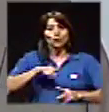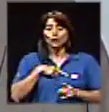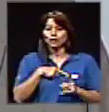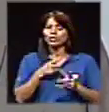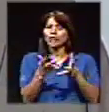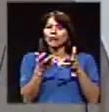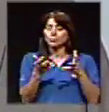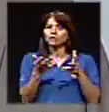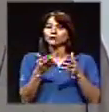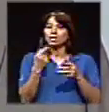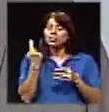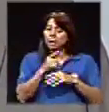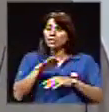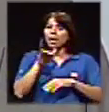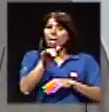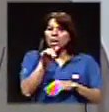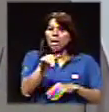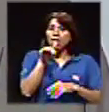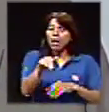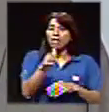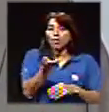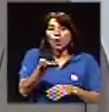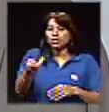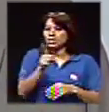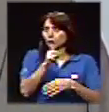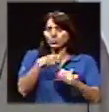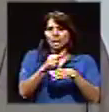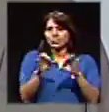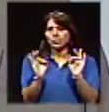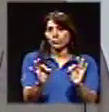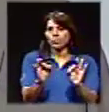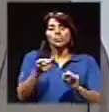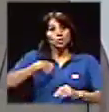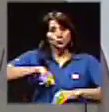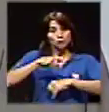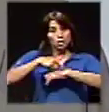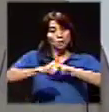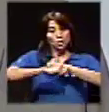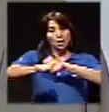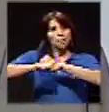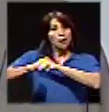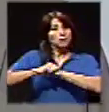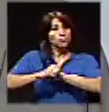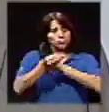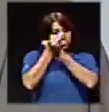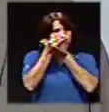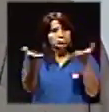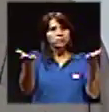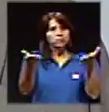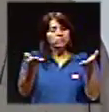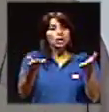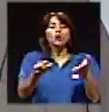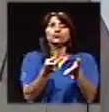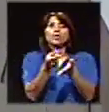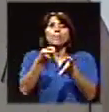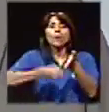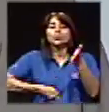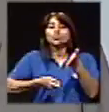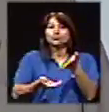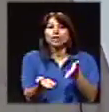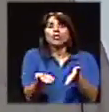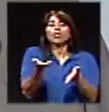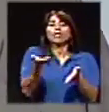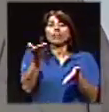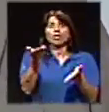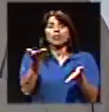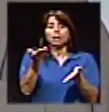pero una de ellas era anunciar en campaña con toda tranquilidad que íbamos a incrementar los impuestos. Apenas pasan las